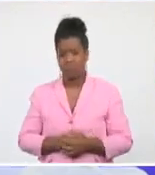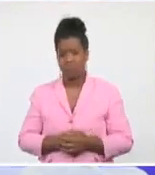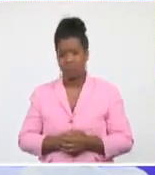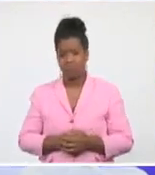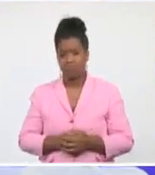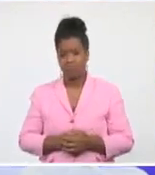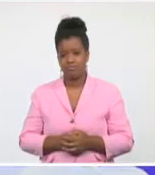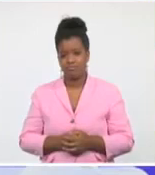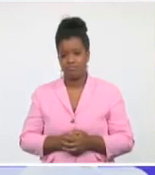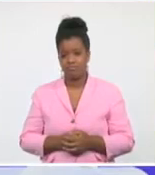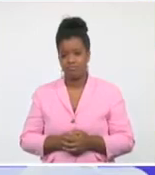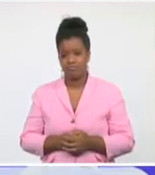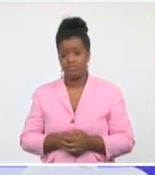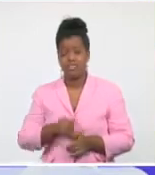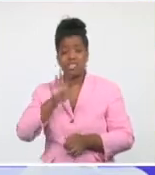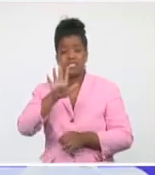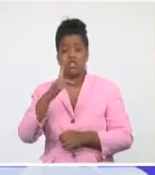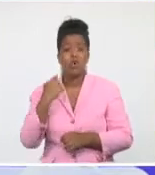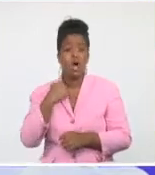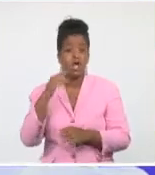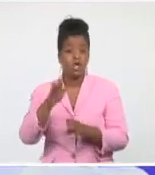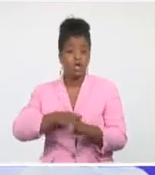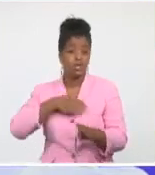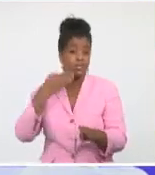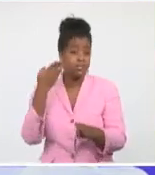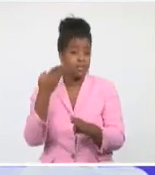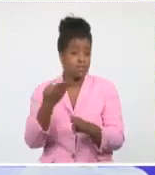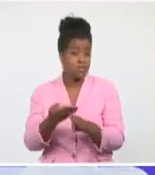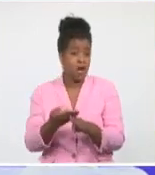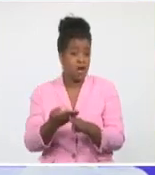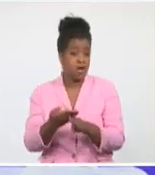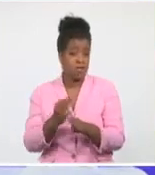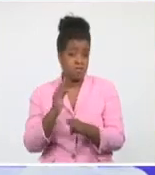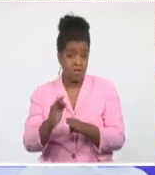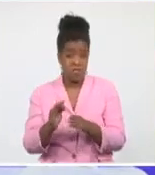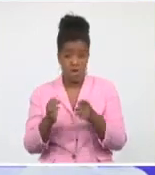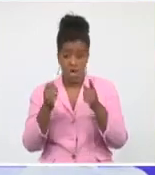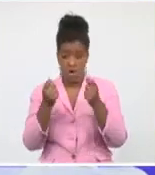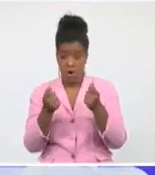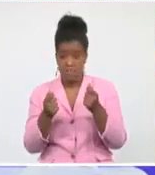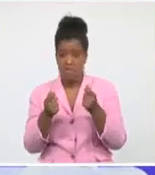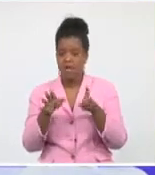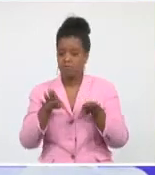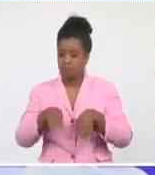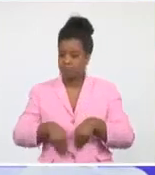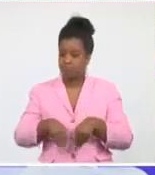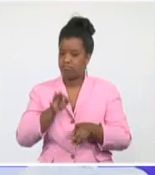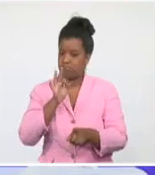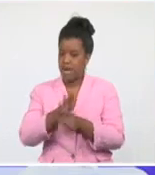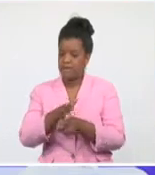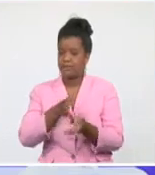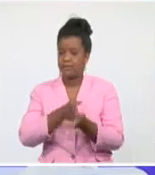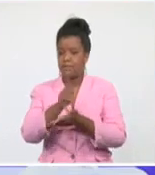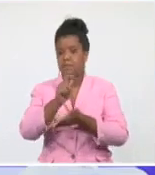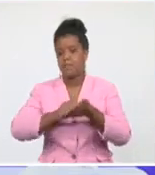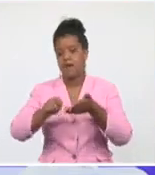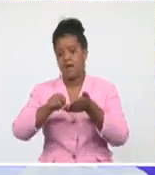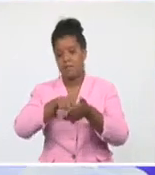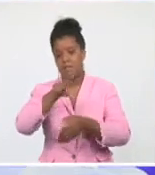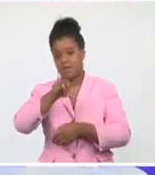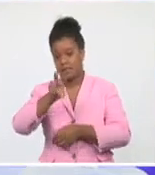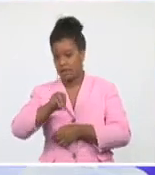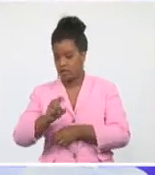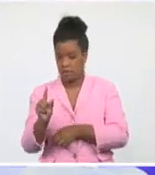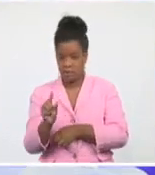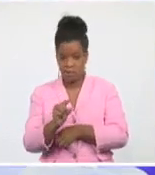contraste, 5 años después de su adopción, apenas se ha avanzado en la implementación de la Agenda 2030. Se